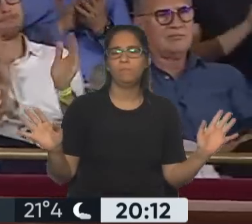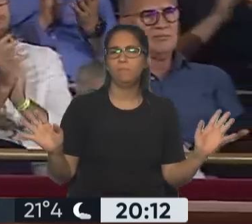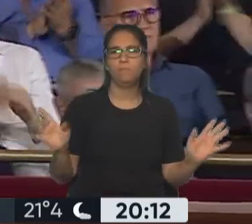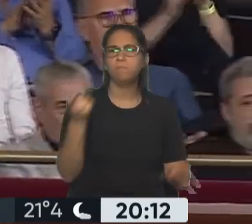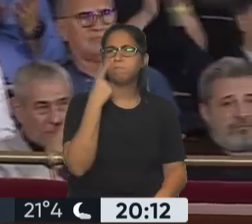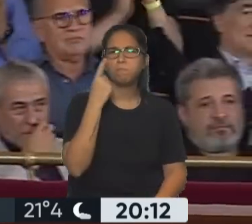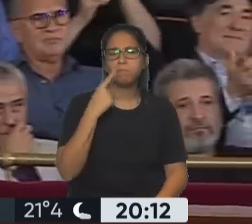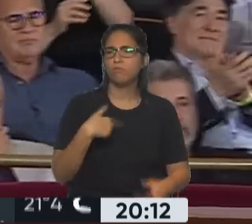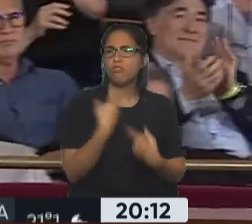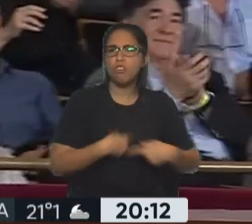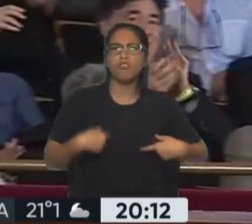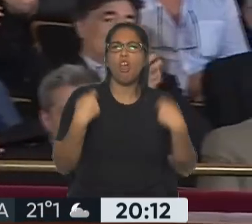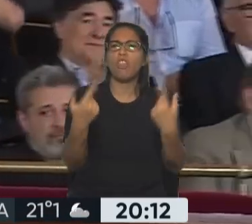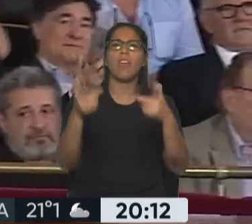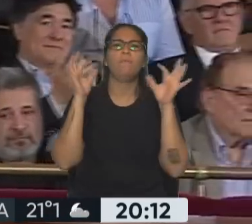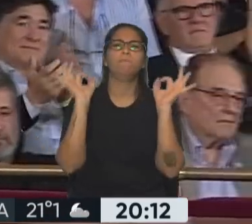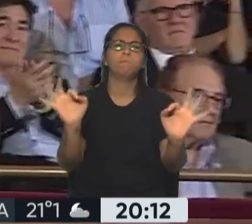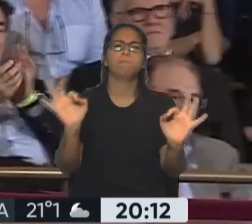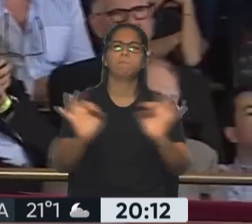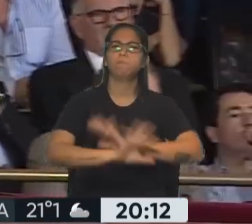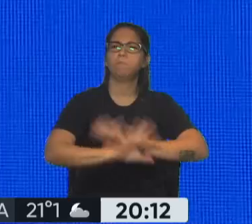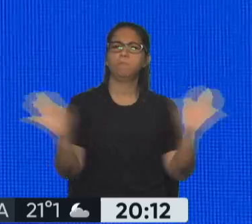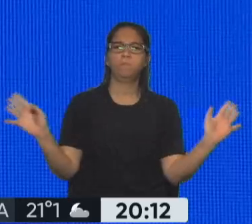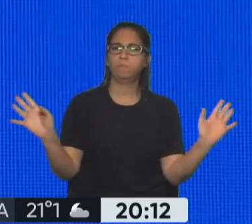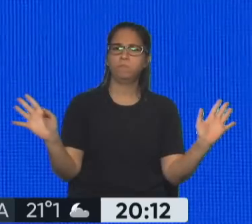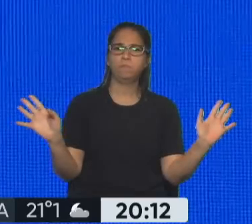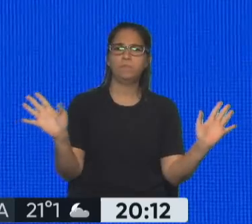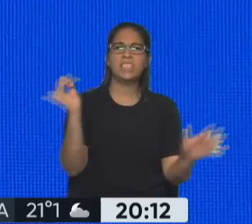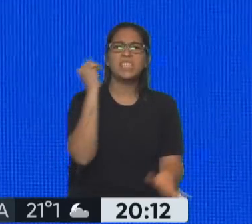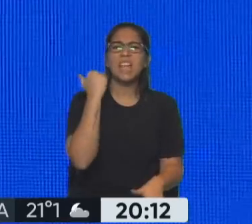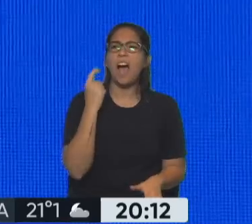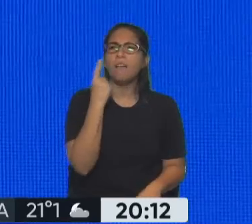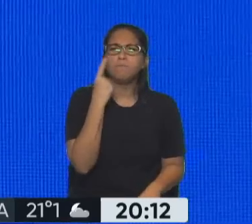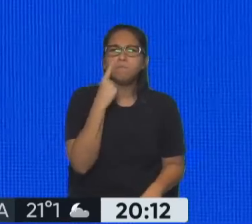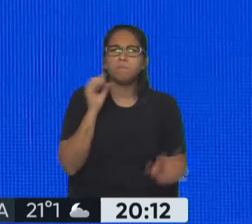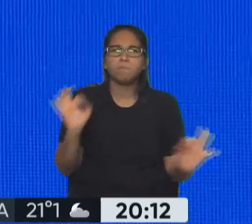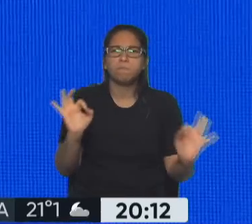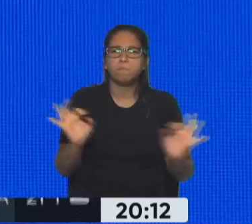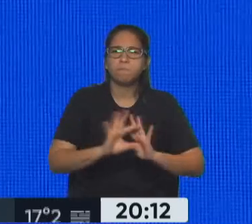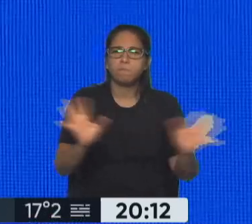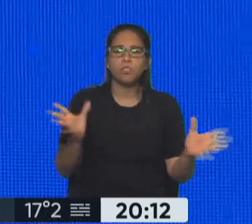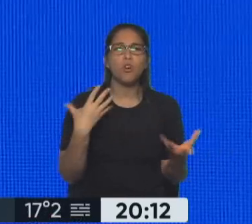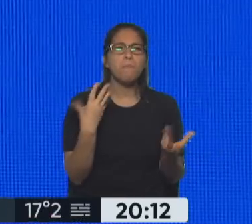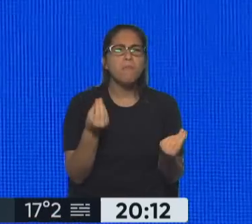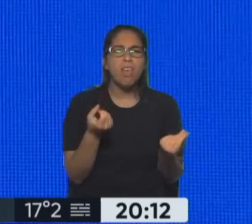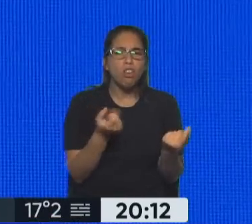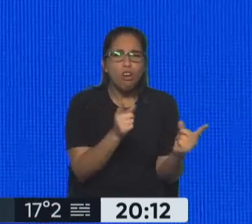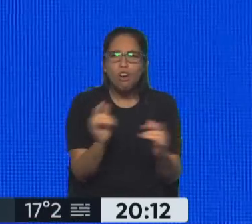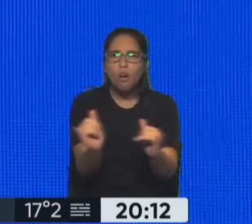ya di lo que tenía que dar. Yo ya viví. Temo por los